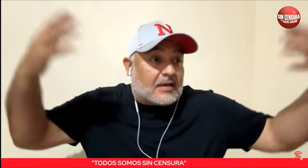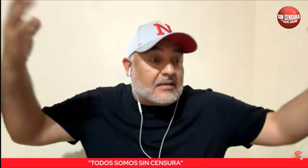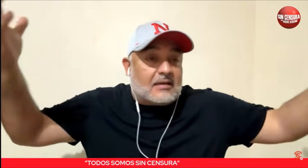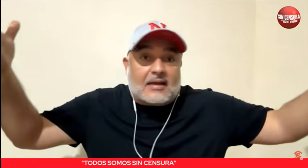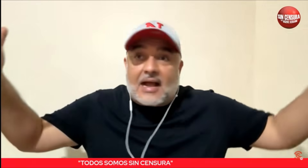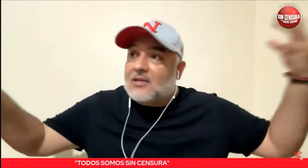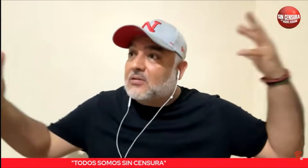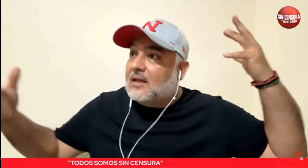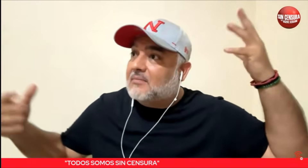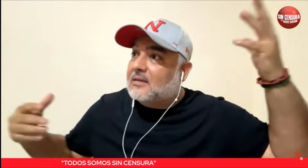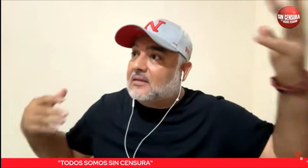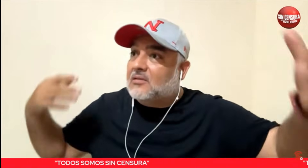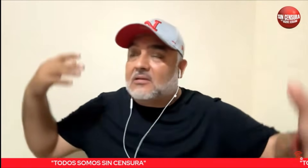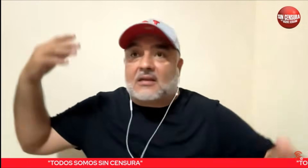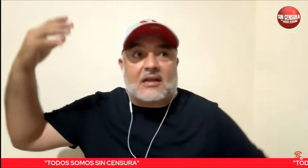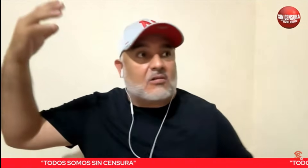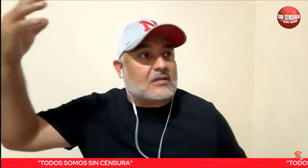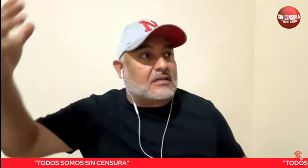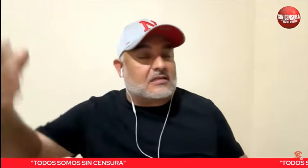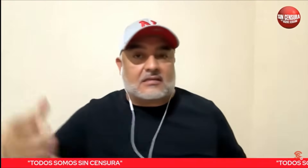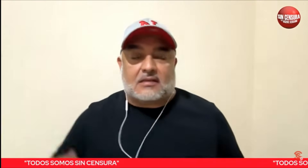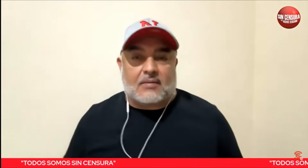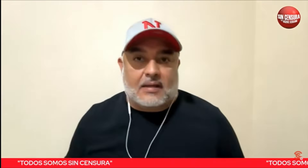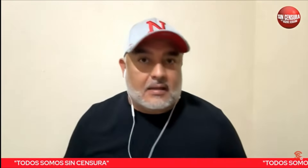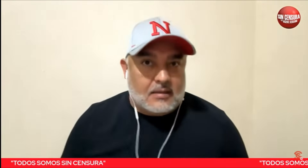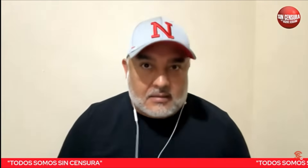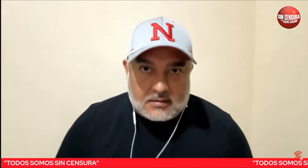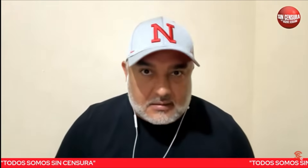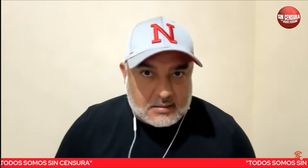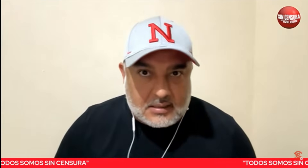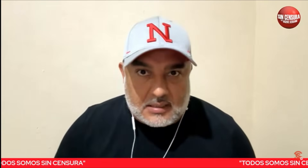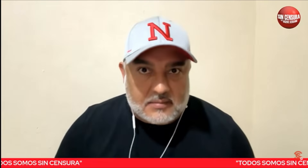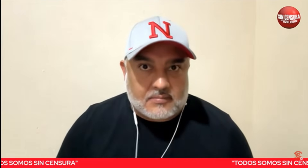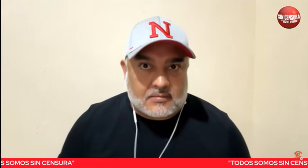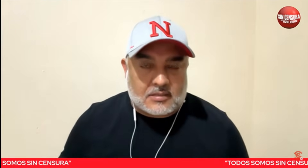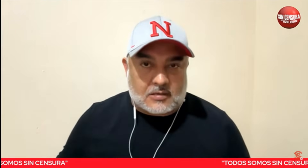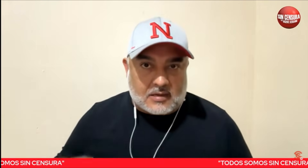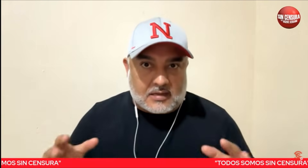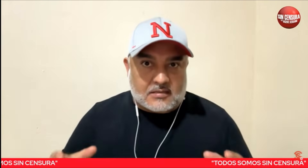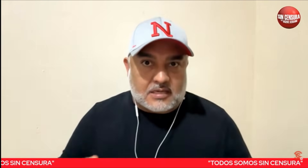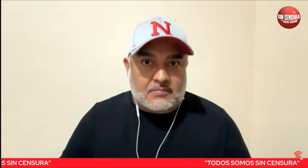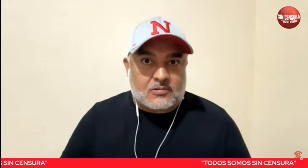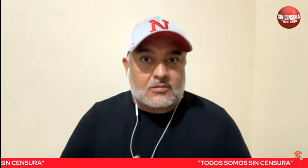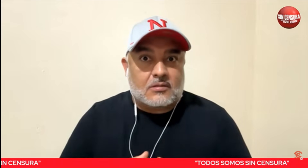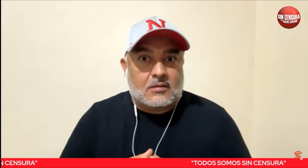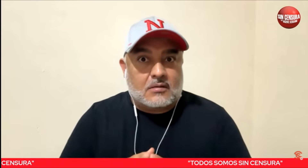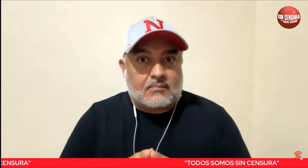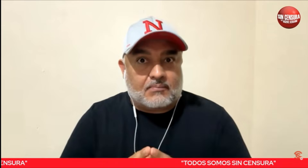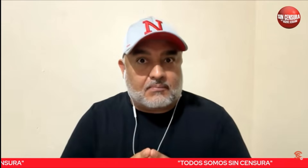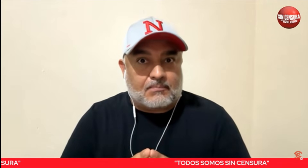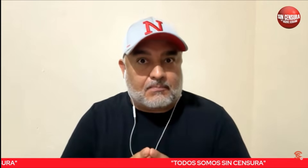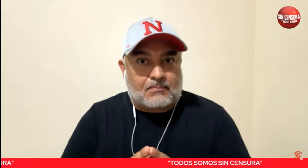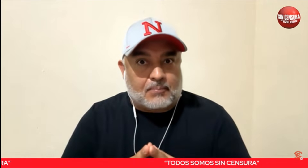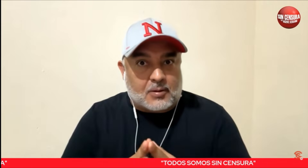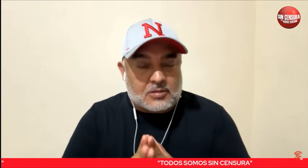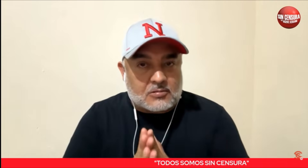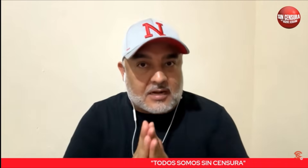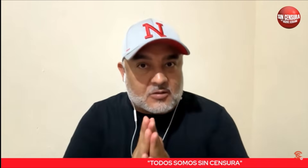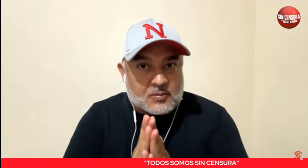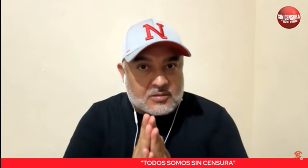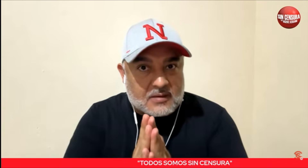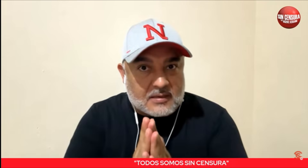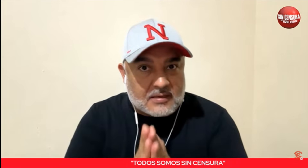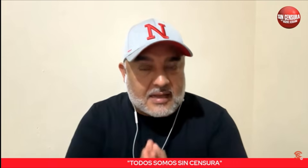estaba tan entregado, tan metido en traer lo que se necesitaba. Sí, se lo agradecemos, pero es